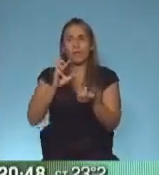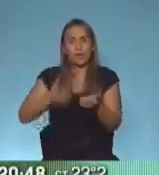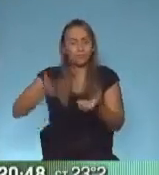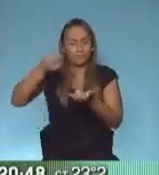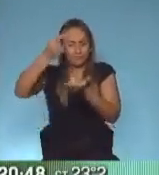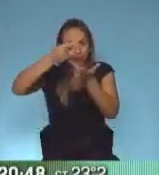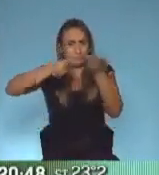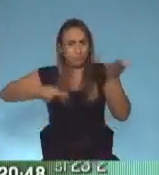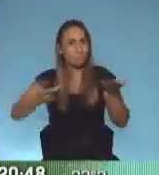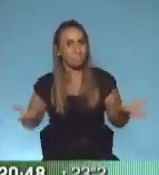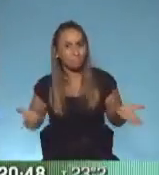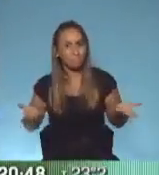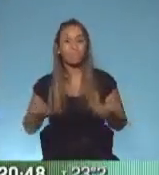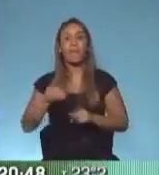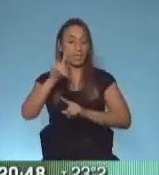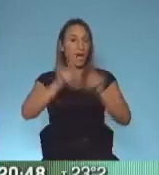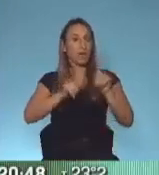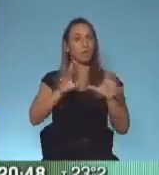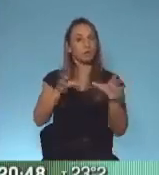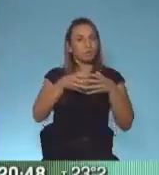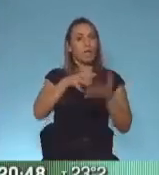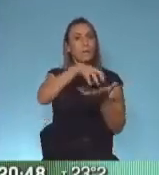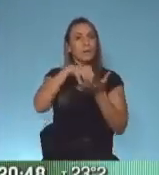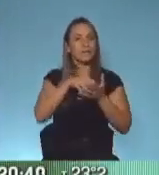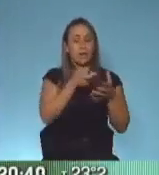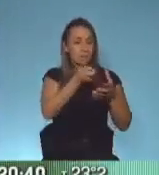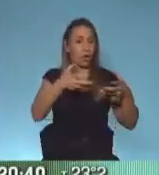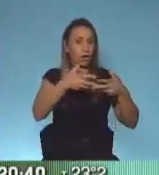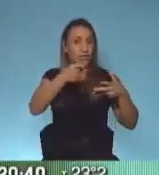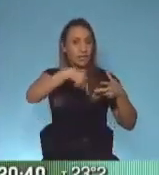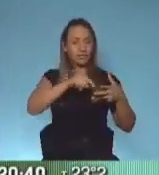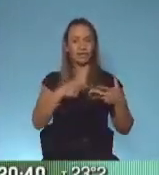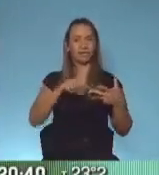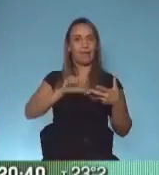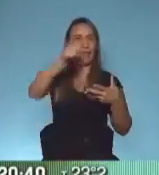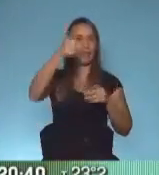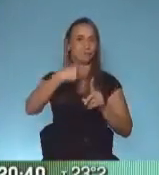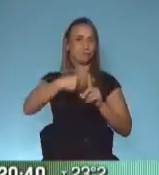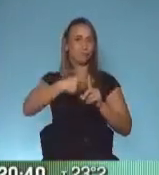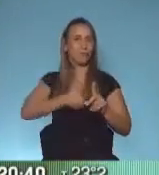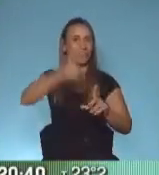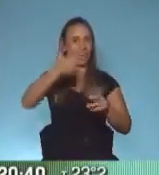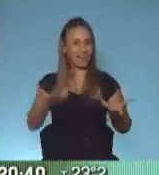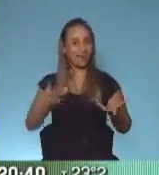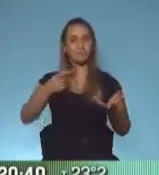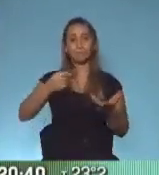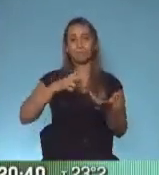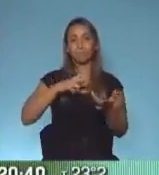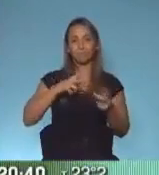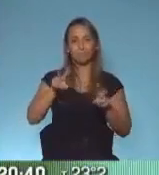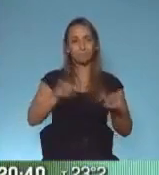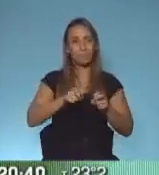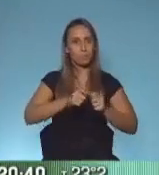sectores empresarios que se favorecieron de esas políticas o que son las que promueven esas políticas y que son los que en definitiva terminan